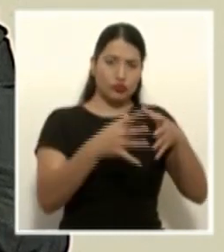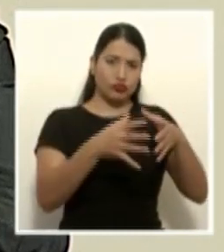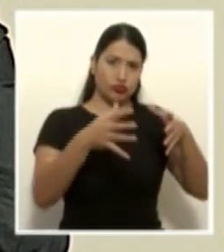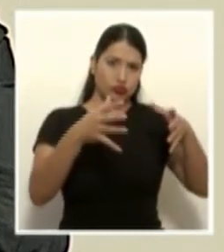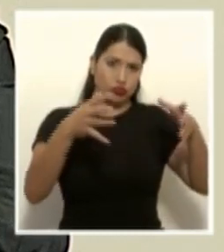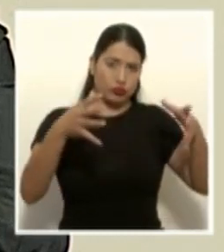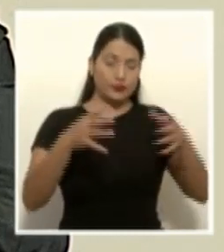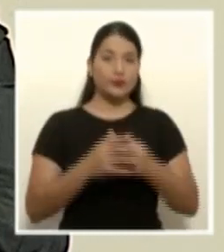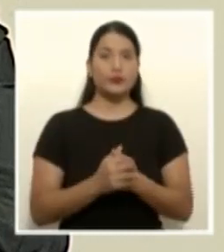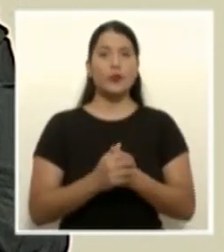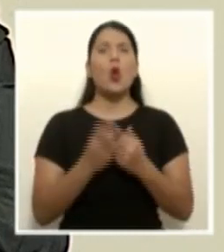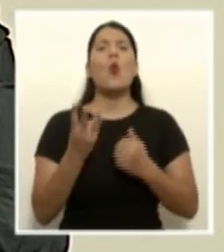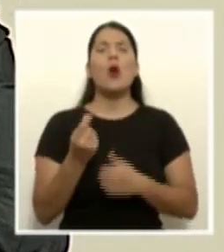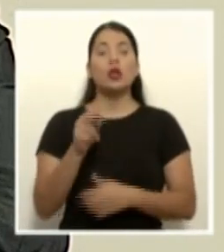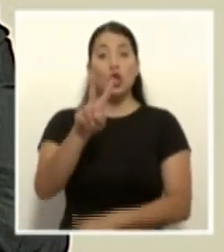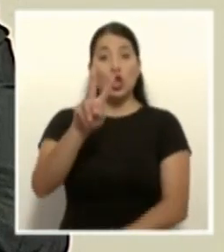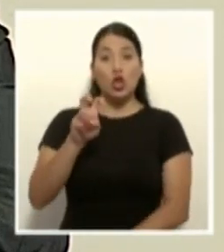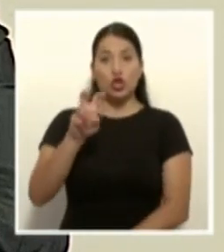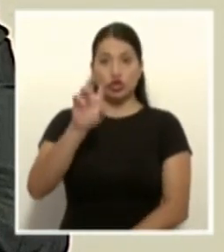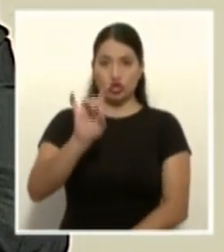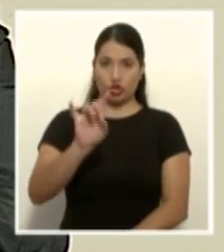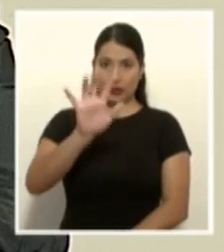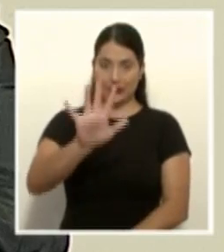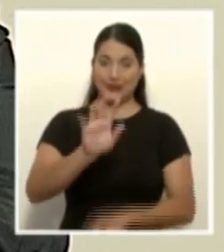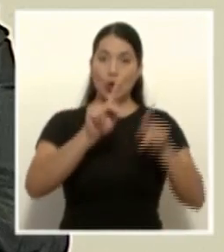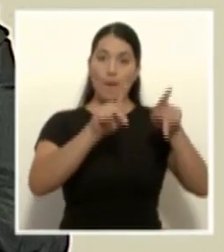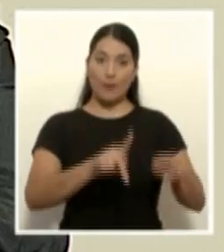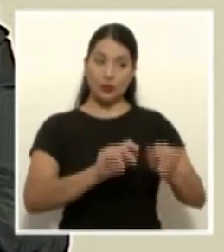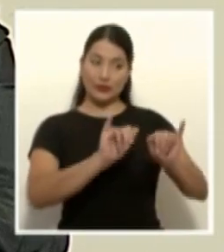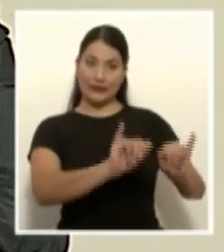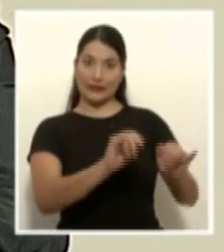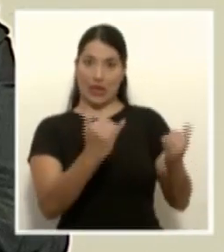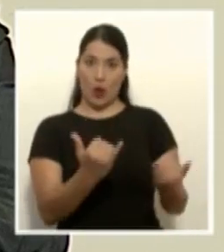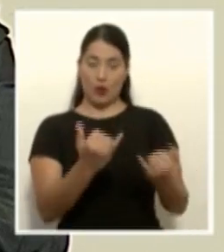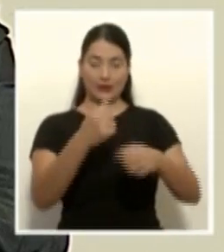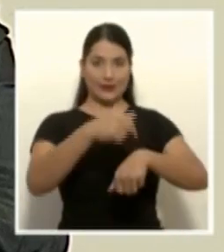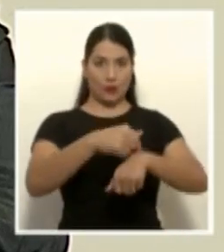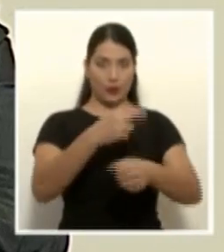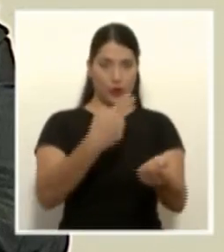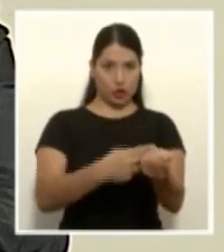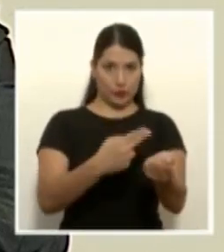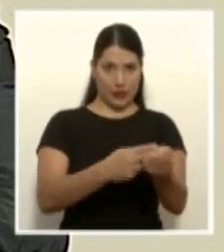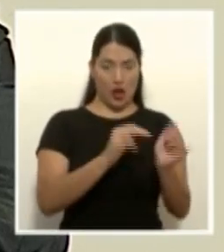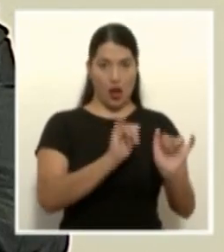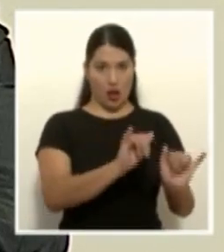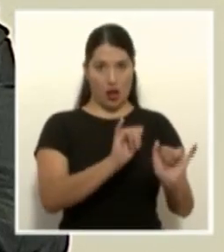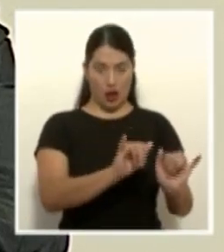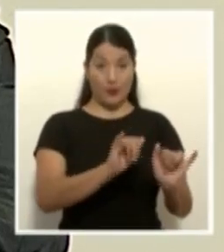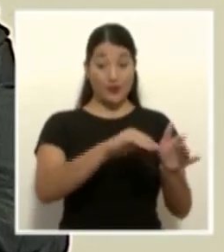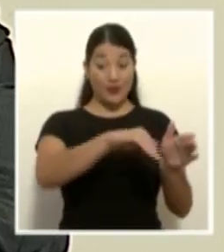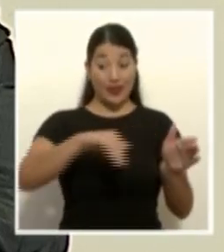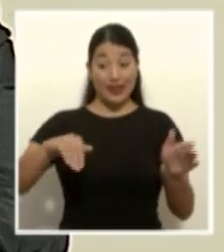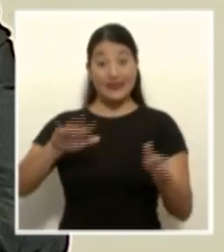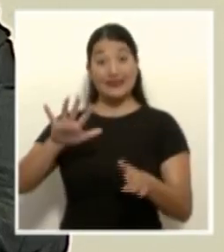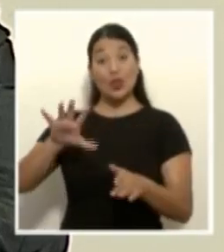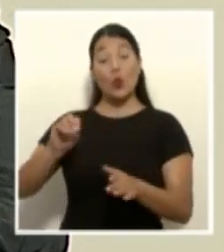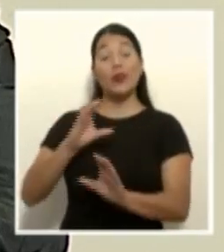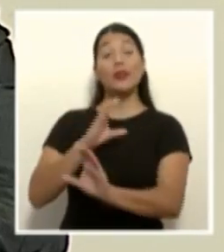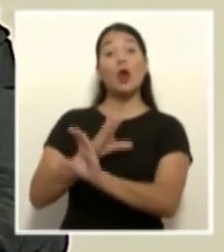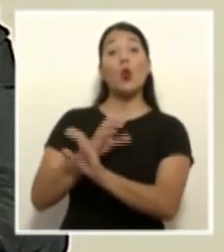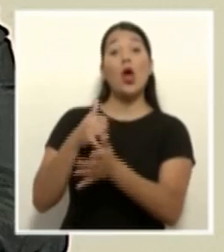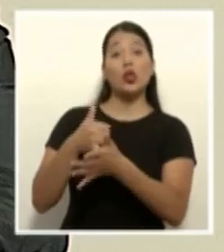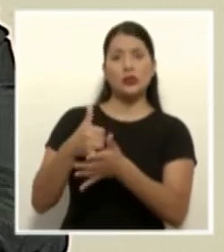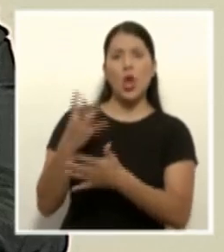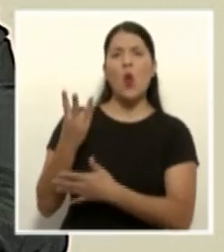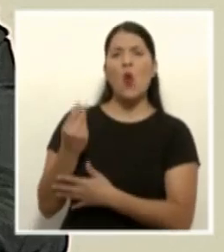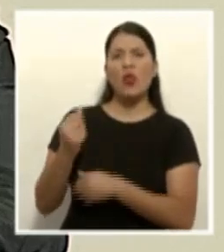semana, con 285 personas que se encuentran en este momento hospitalizadas, 50 de ellas en cuidados intensivos, con